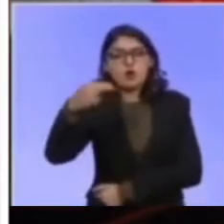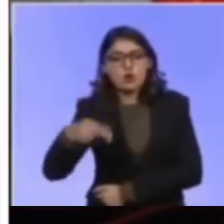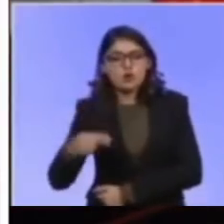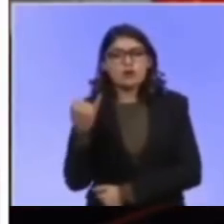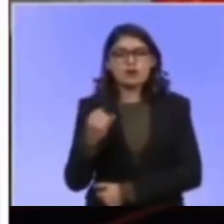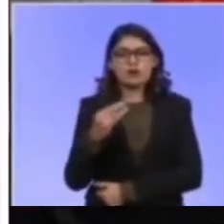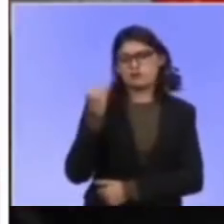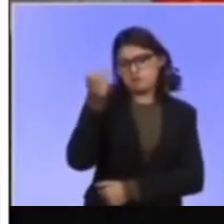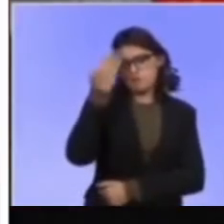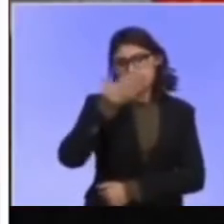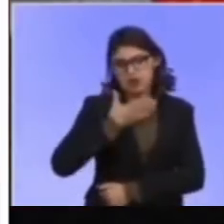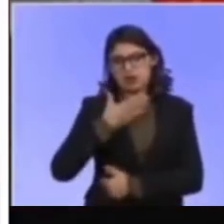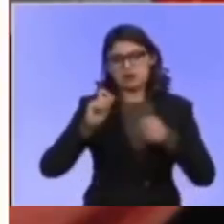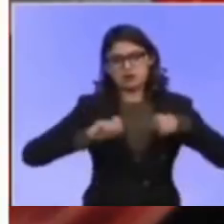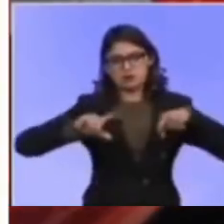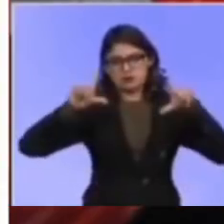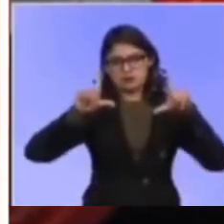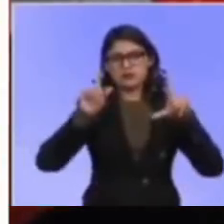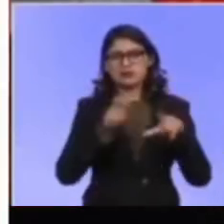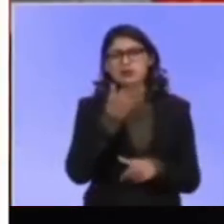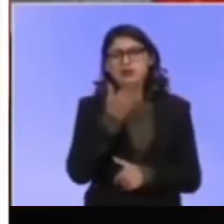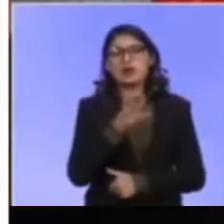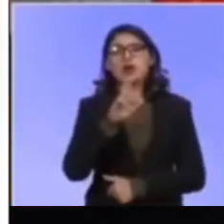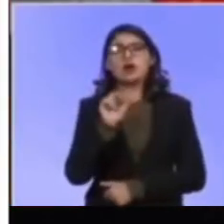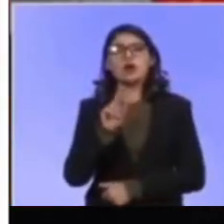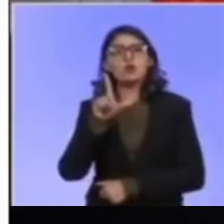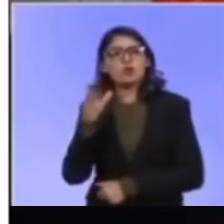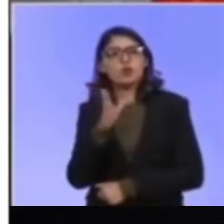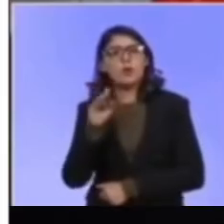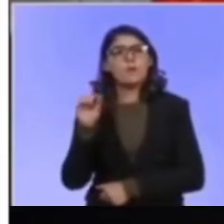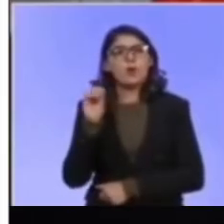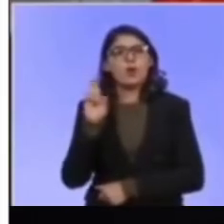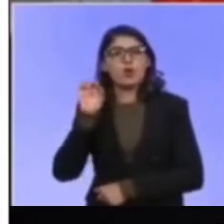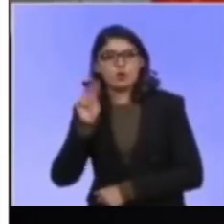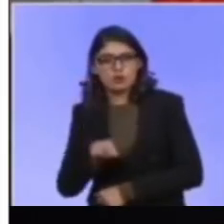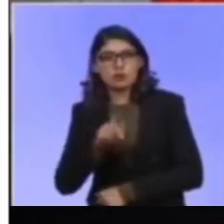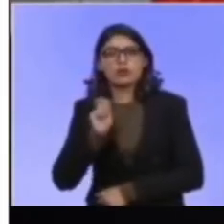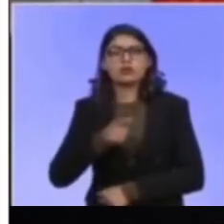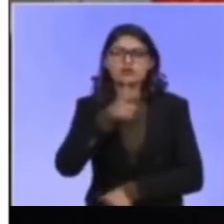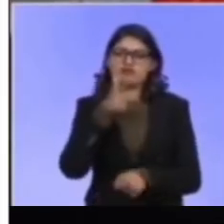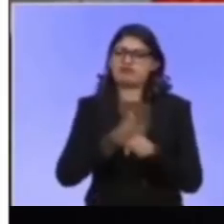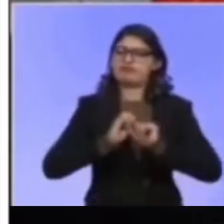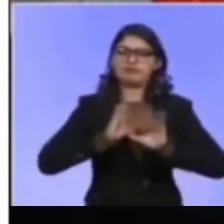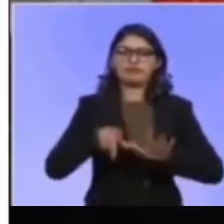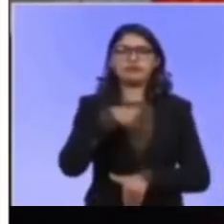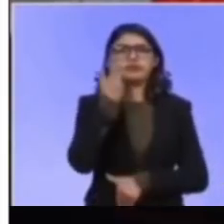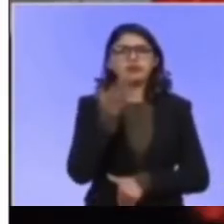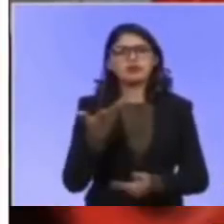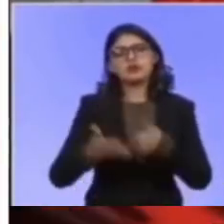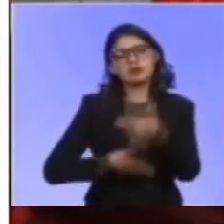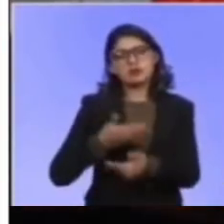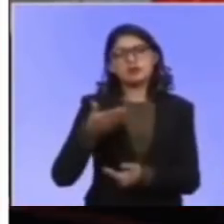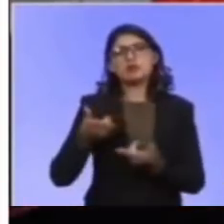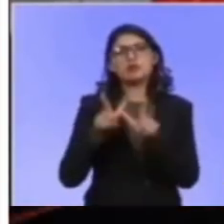del precandidato raúl morón orozco quien era público y notorio que aspiraba a la candidatura de morena